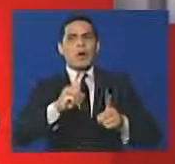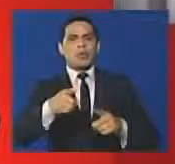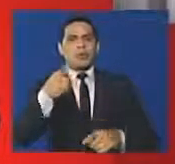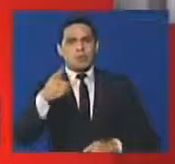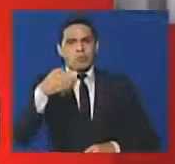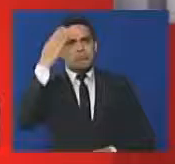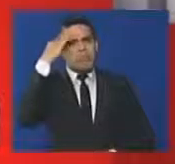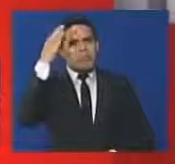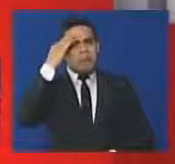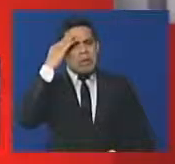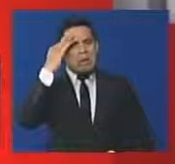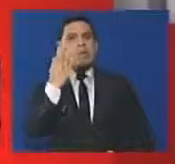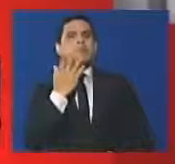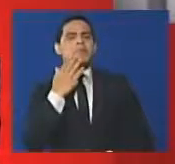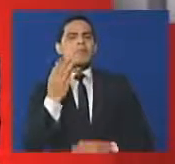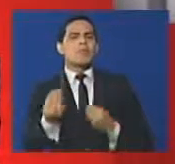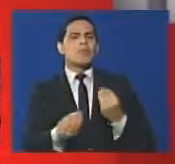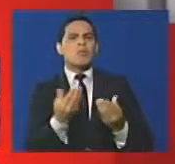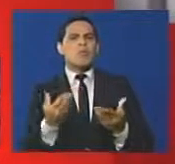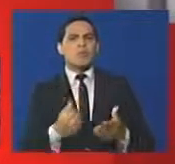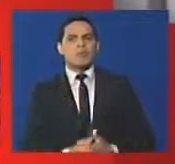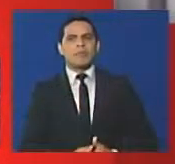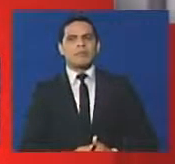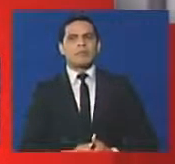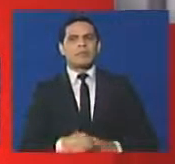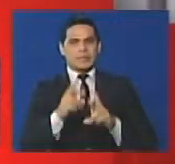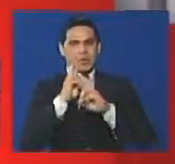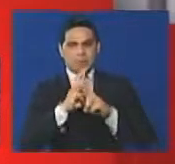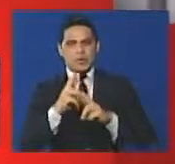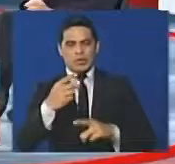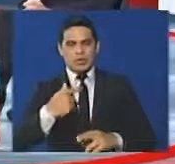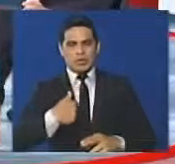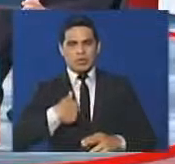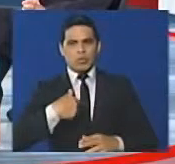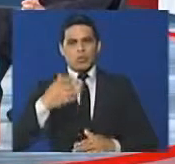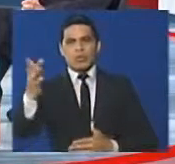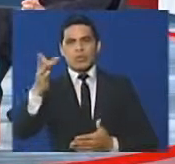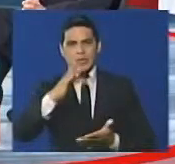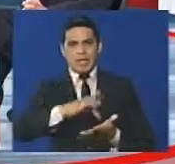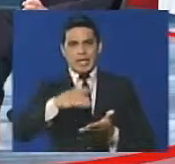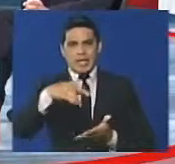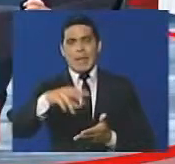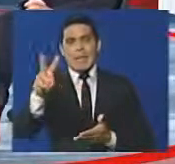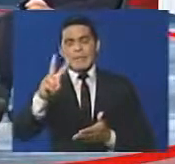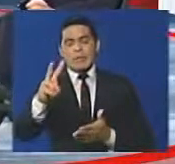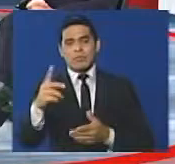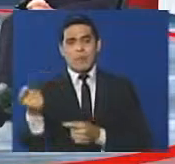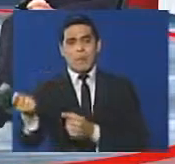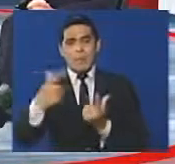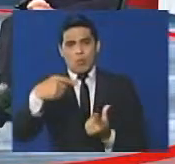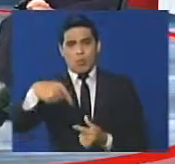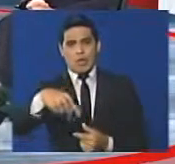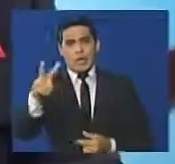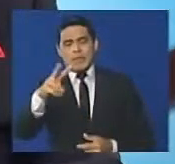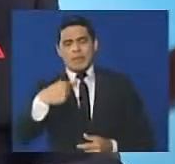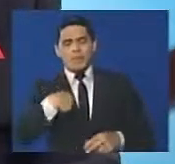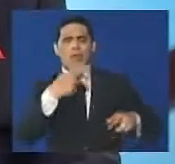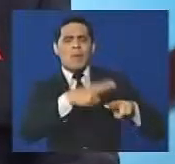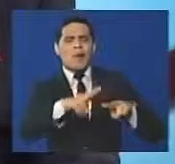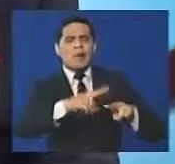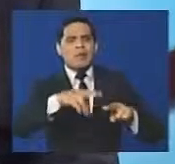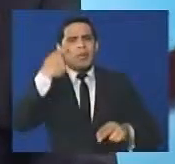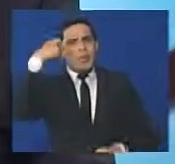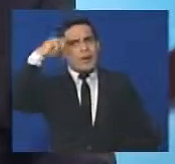debe tocarle más la fibra. Bueno, ya le voy a contar. Cuando yo llegué aquí en Venezuela, lo que a mí yo me recuerdo con todo